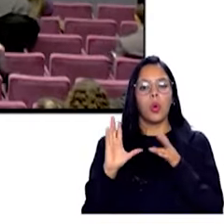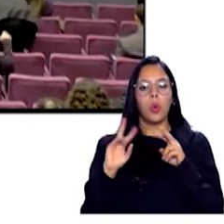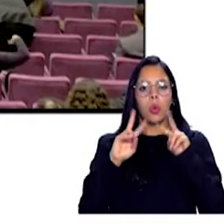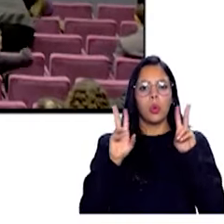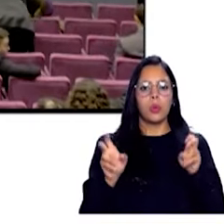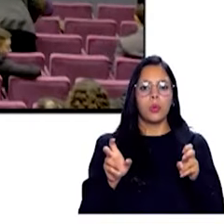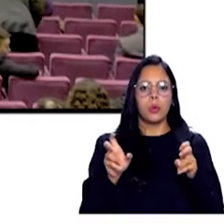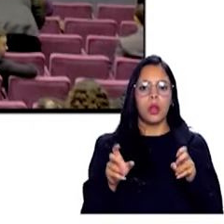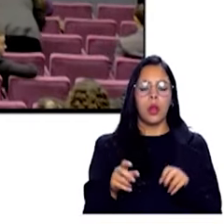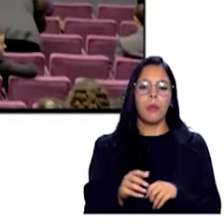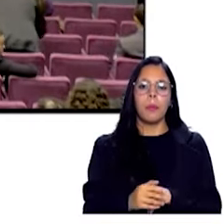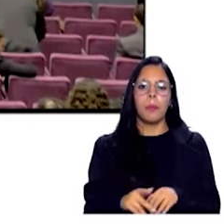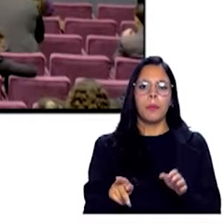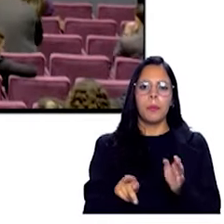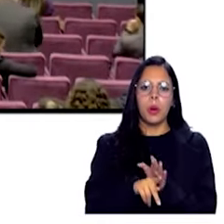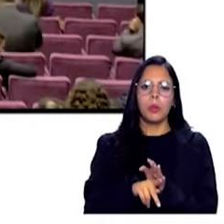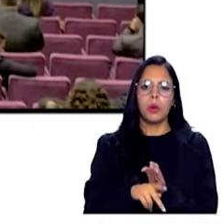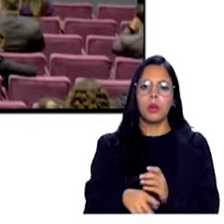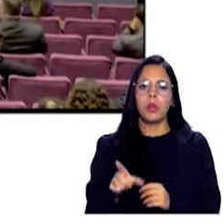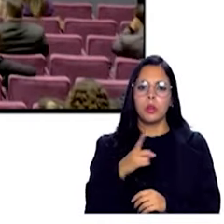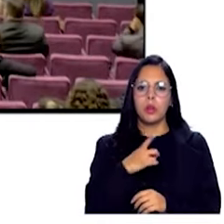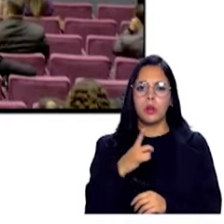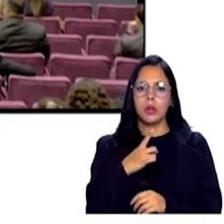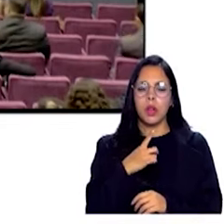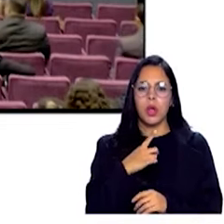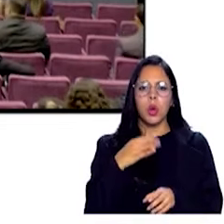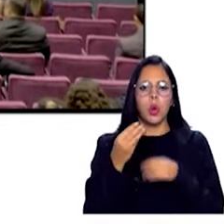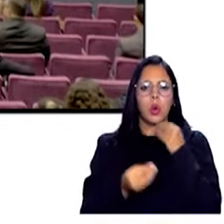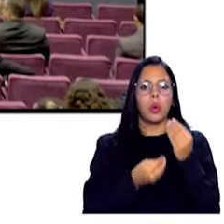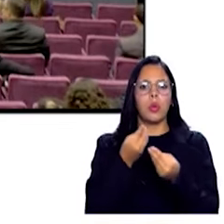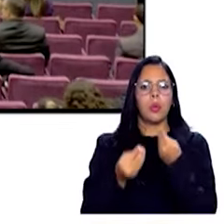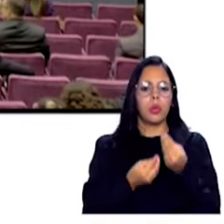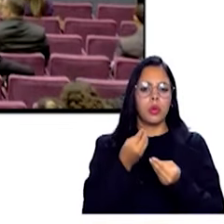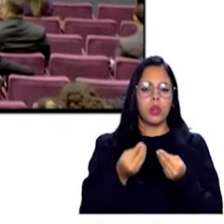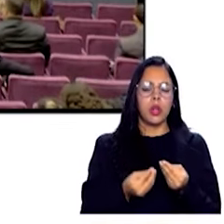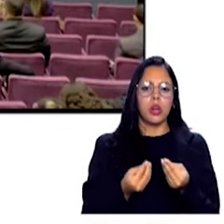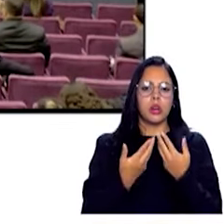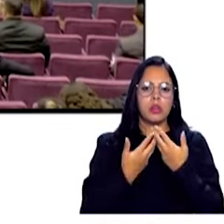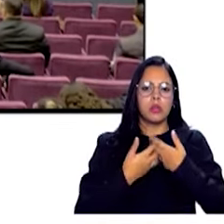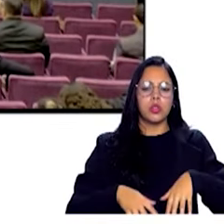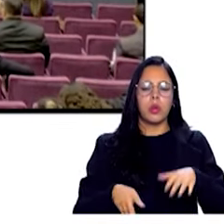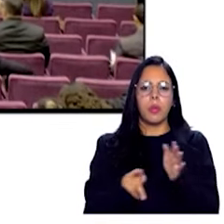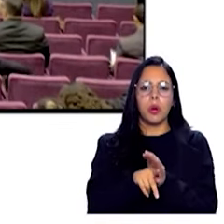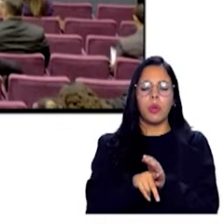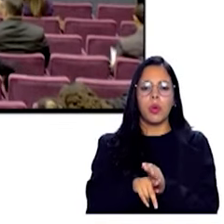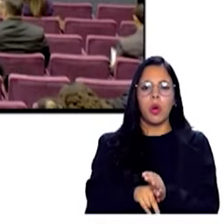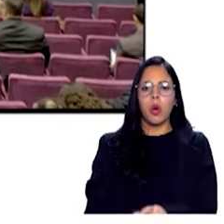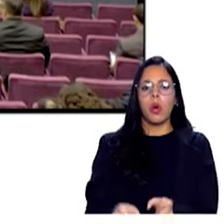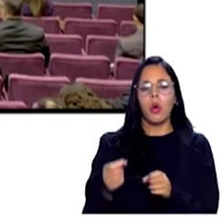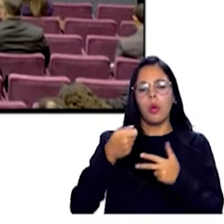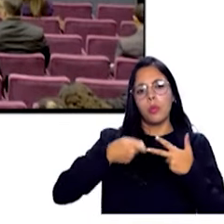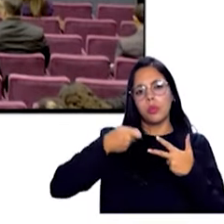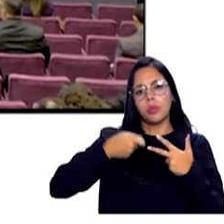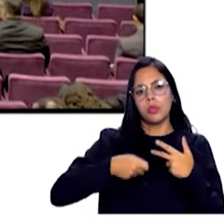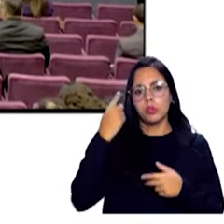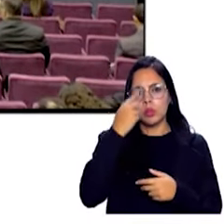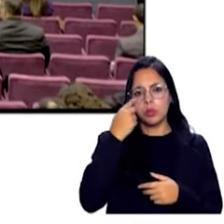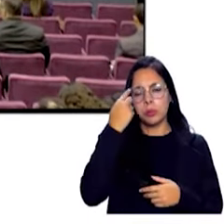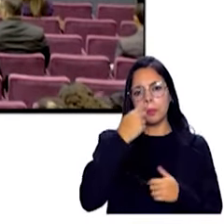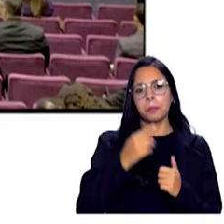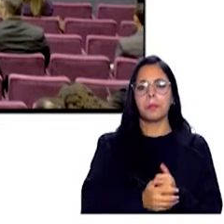es el esquema de funcionamiento Del poder judicial en espa en primer lugar tenemos